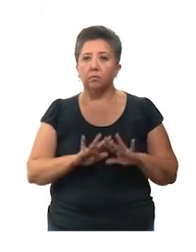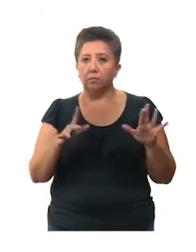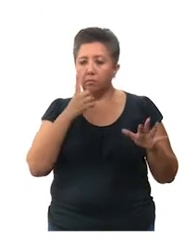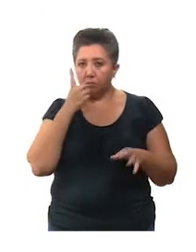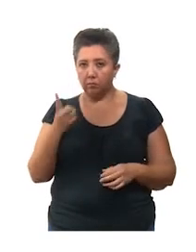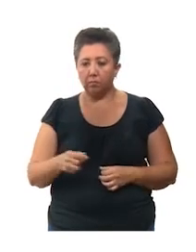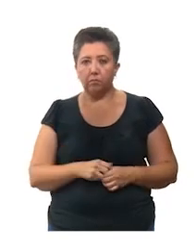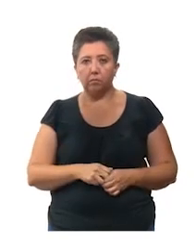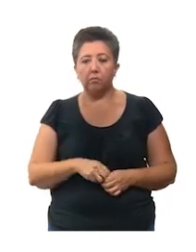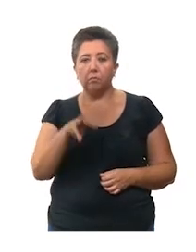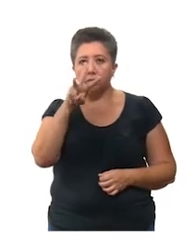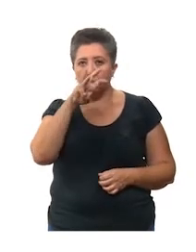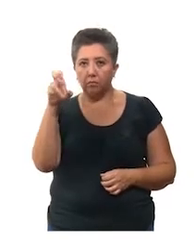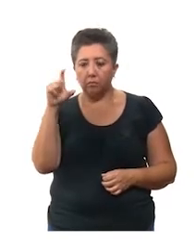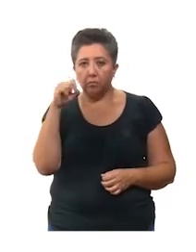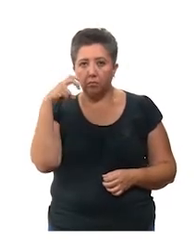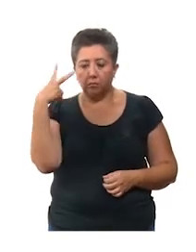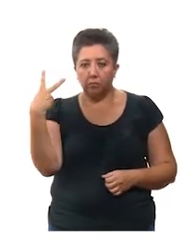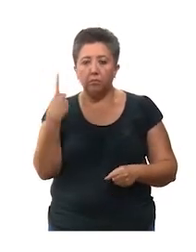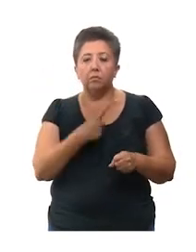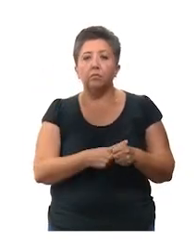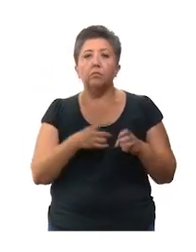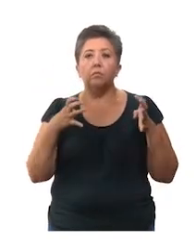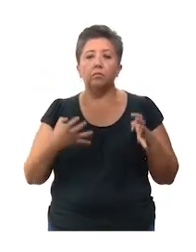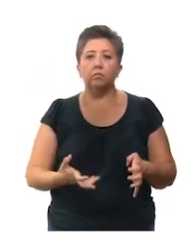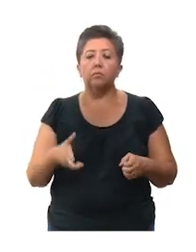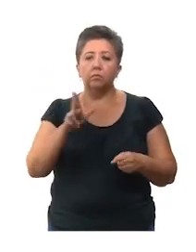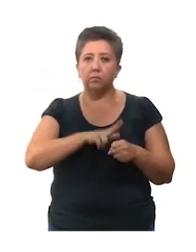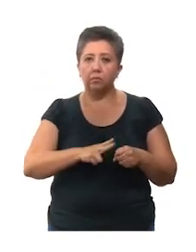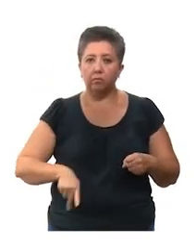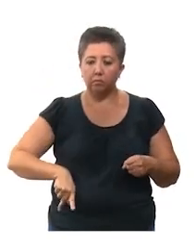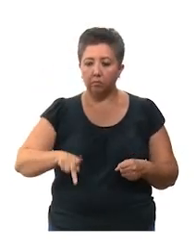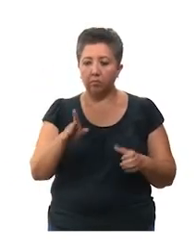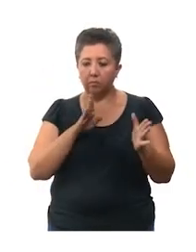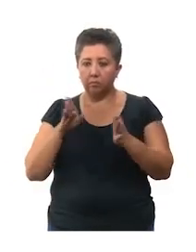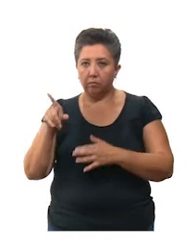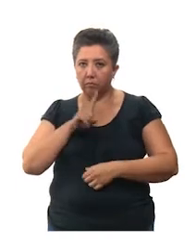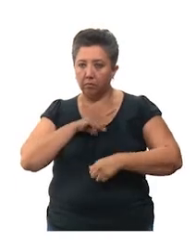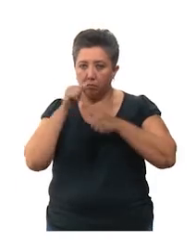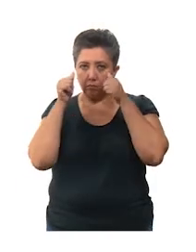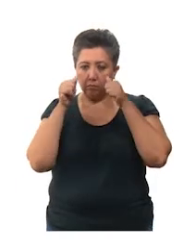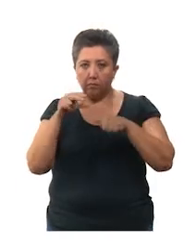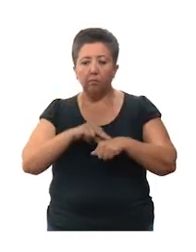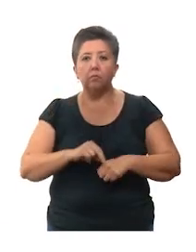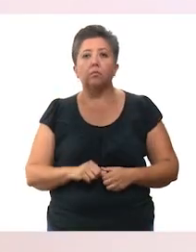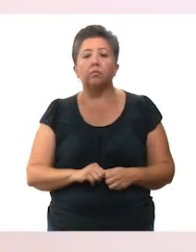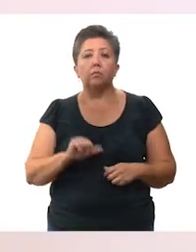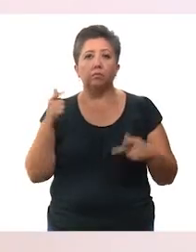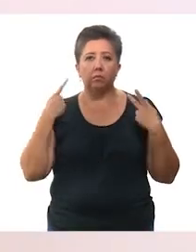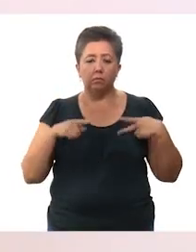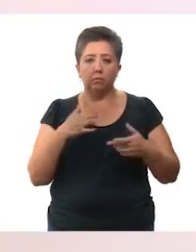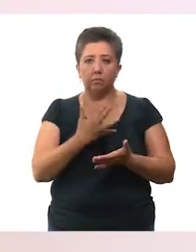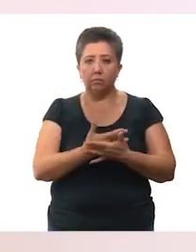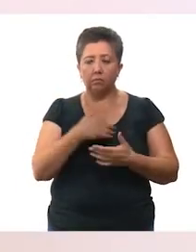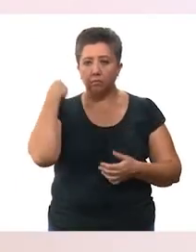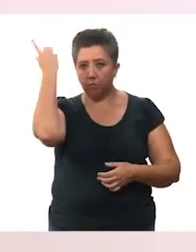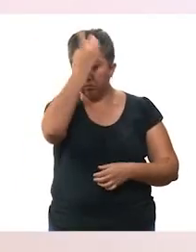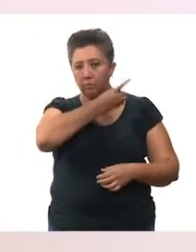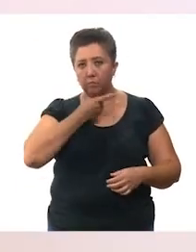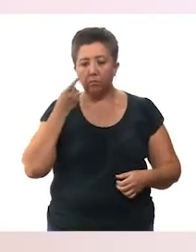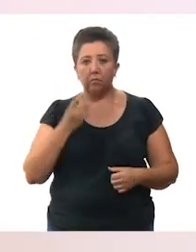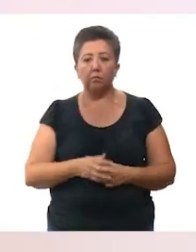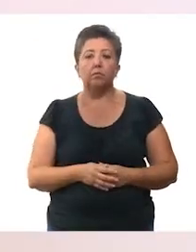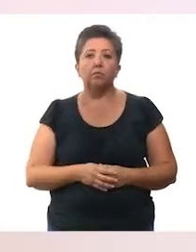Como ya se mencionó, 322 de los casos positivos están en hospitales públicos y en aislamiento total. Hay otros pacientes a la